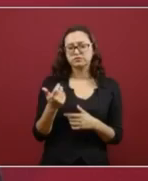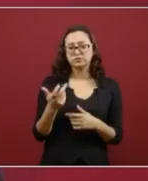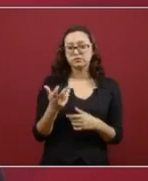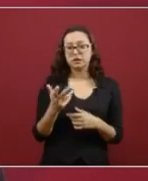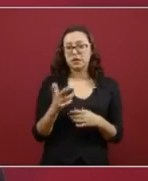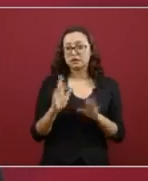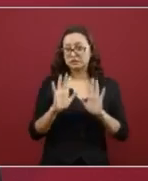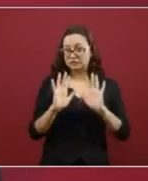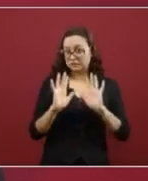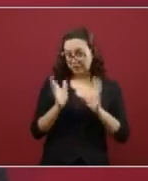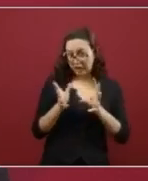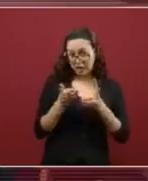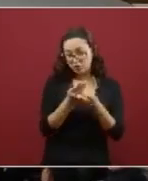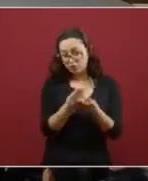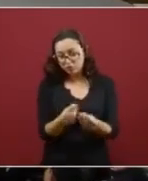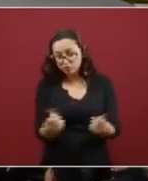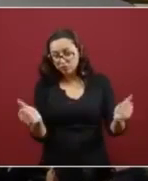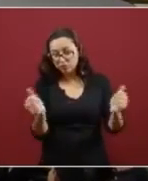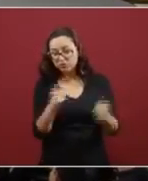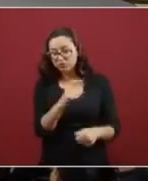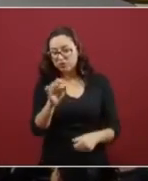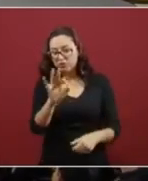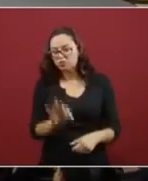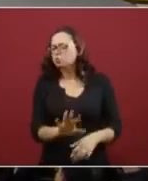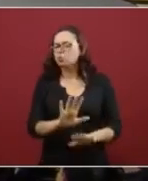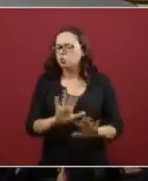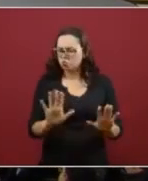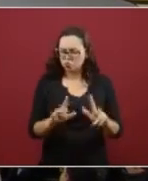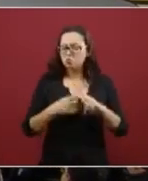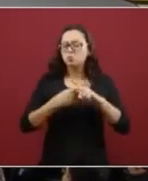resuelto en definitiva, porque,